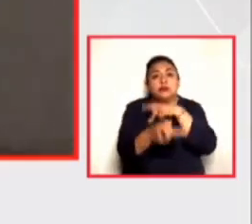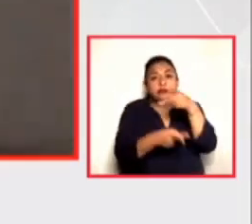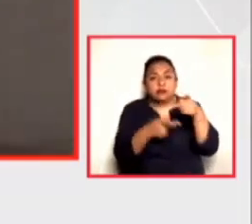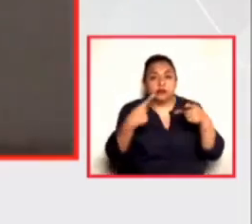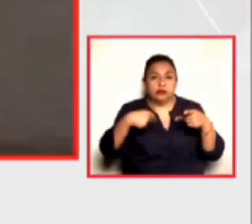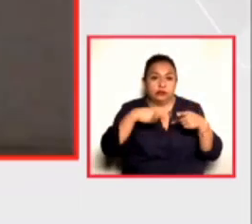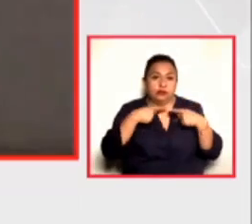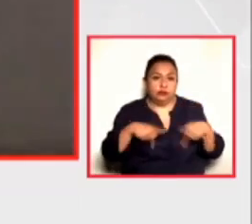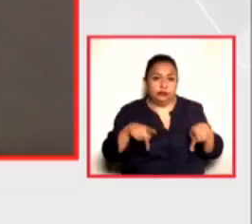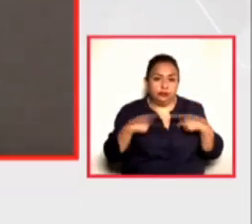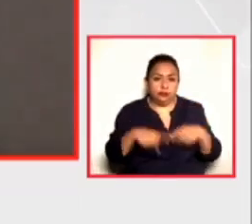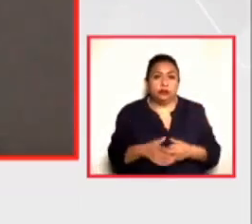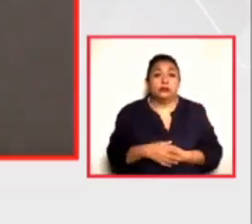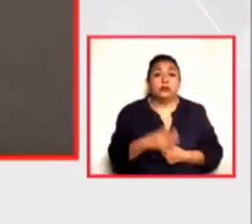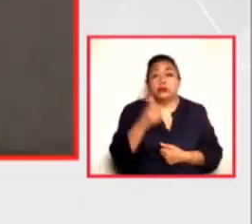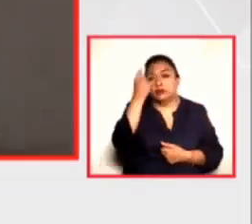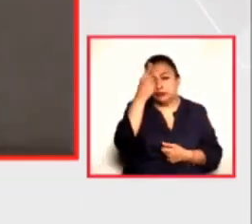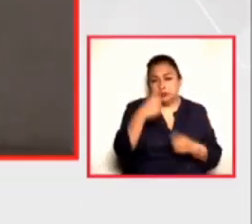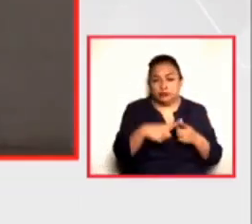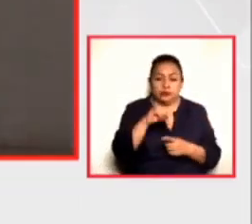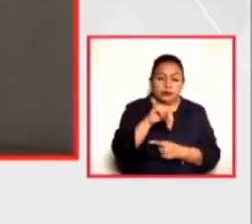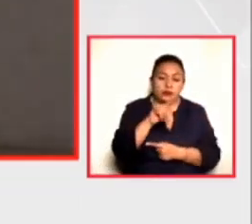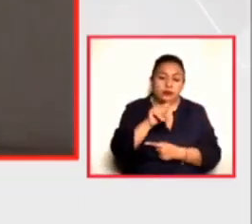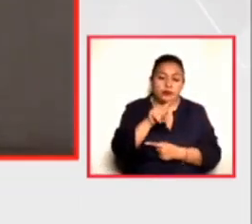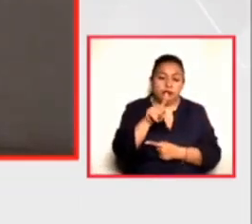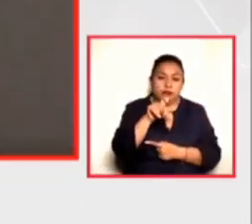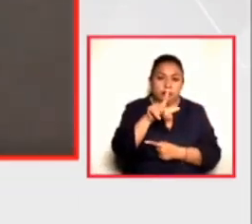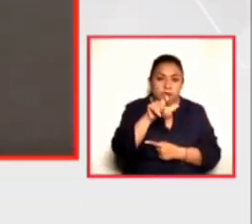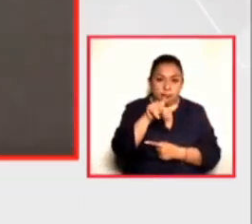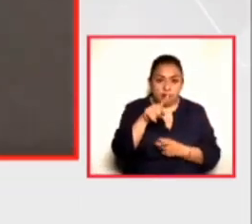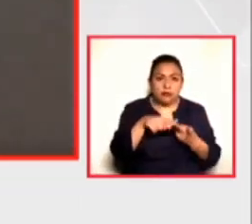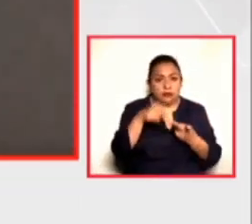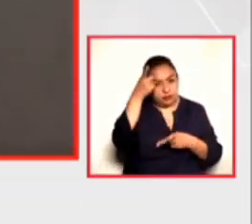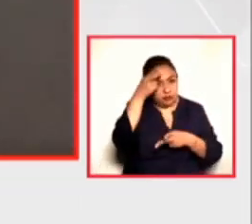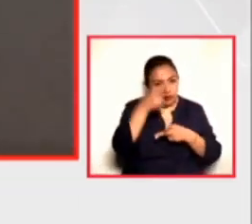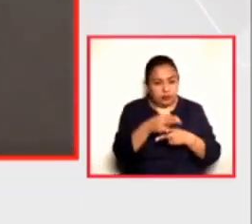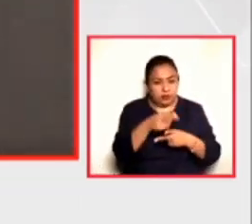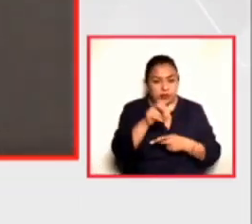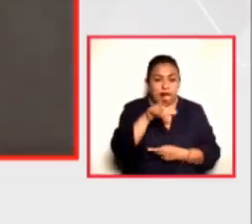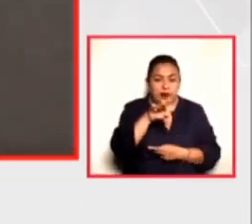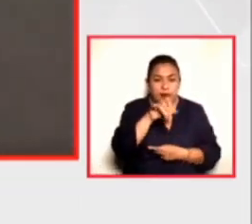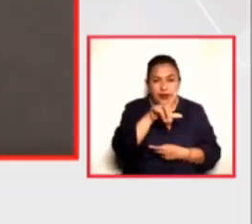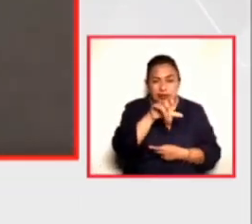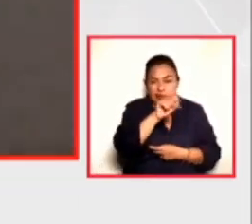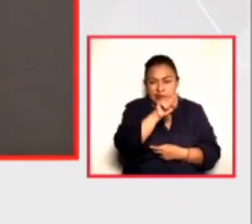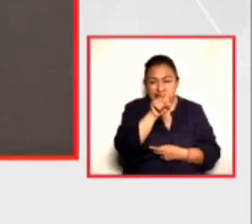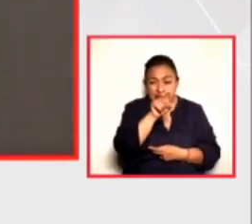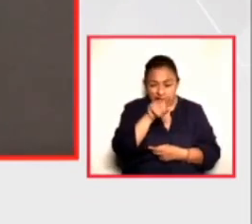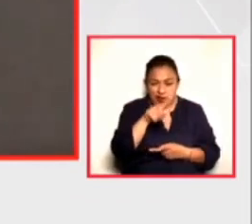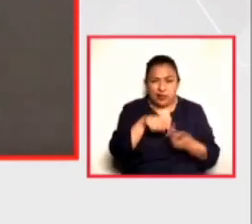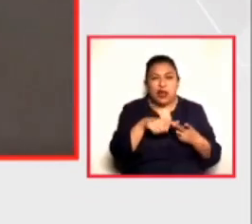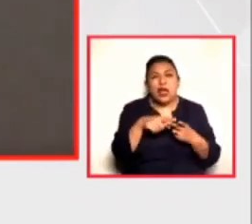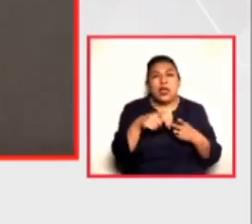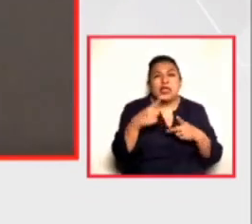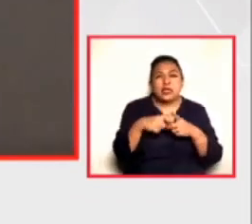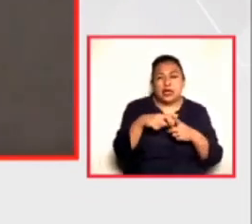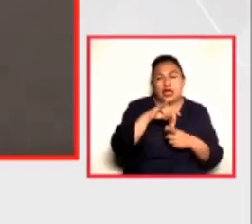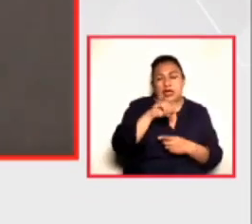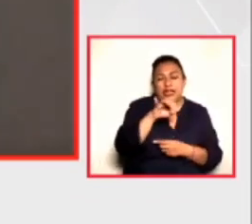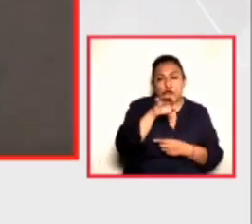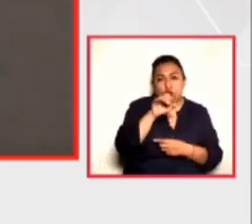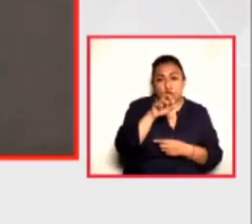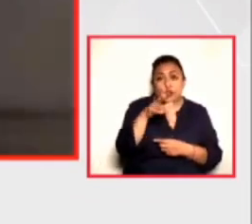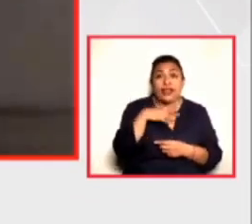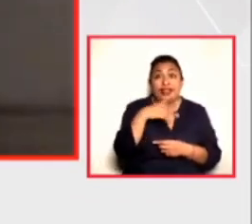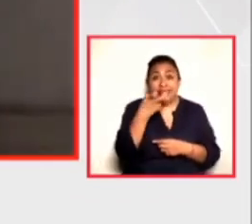Entonces, escrita por Itzel Lara, dirigida por Anabel Saavedra e interpretada por Juan Carlos Saavedra y Jesús Rodríguez, la puesta en escena relata